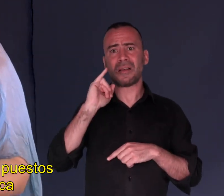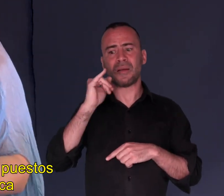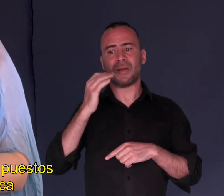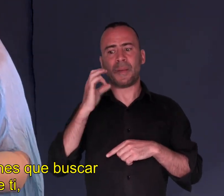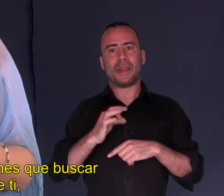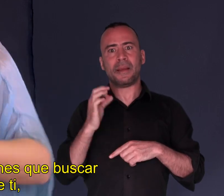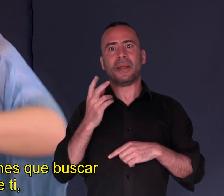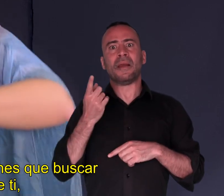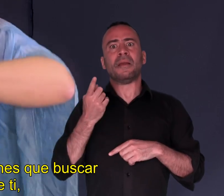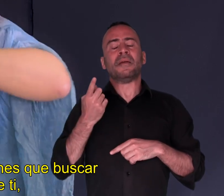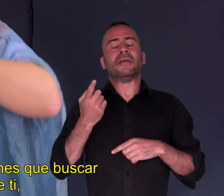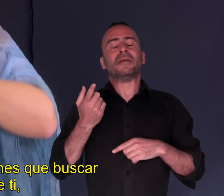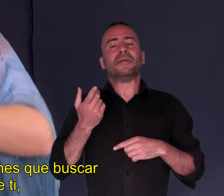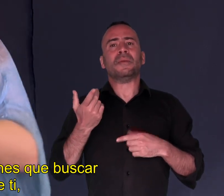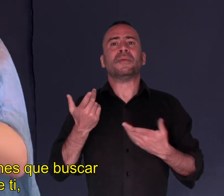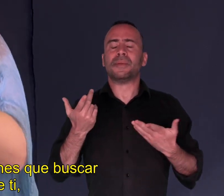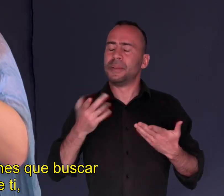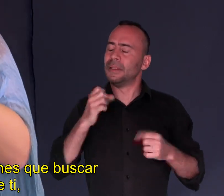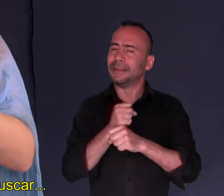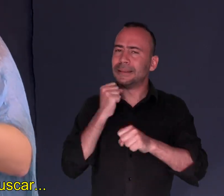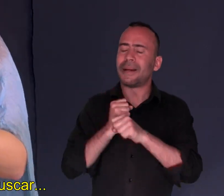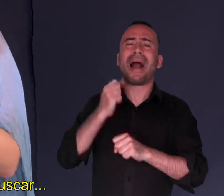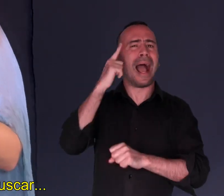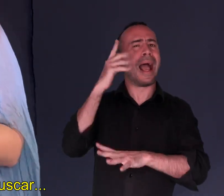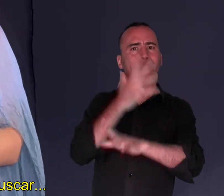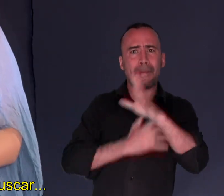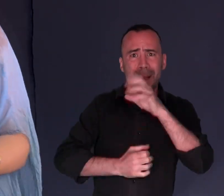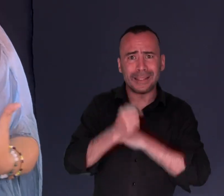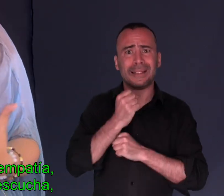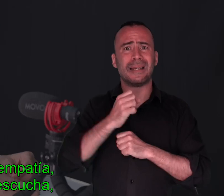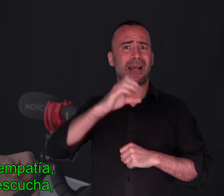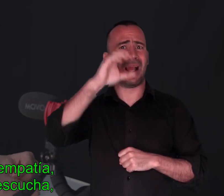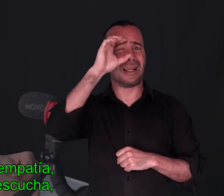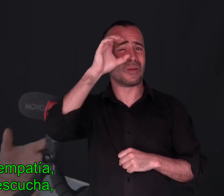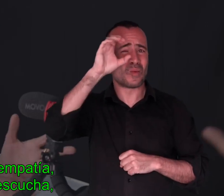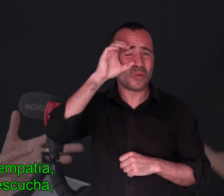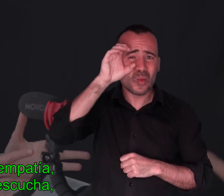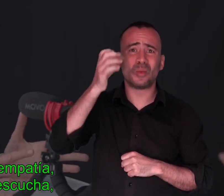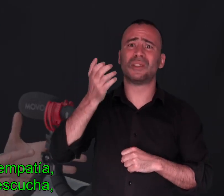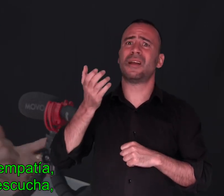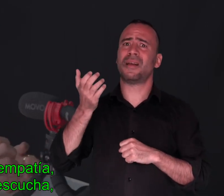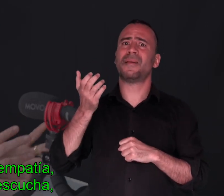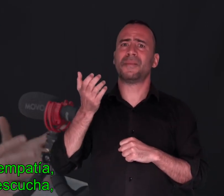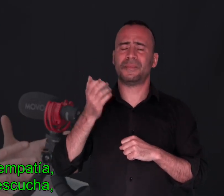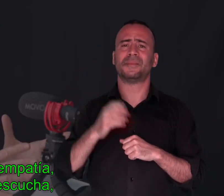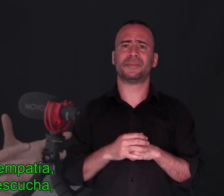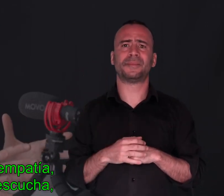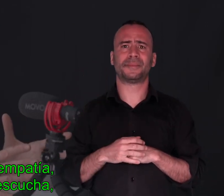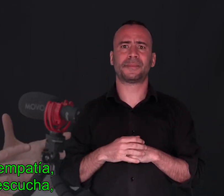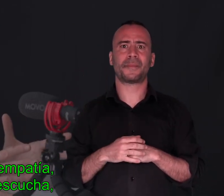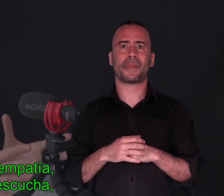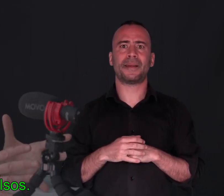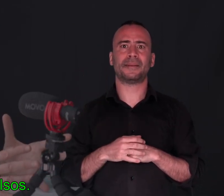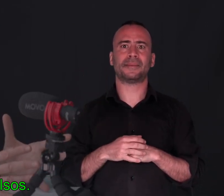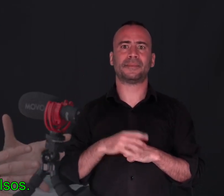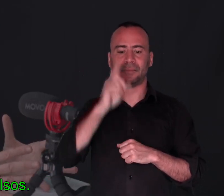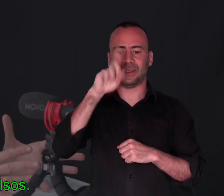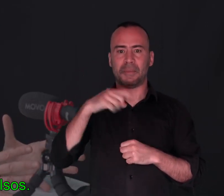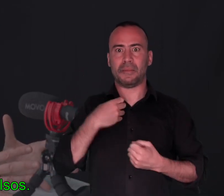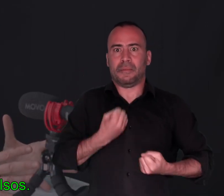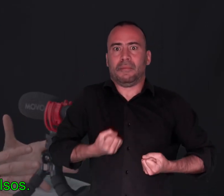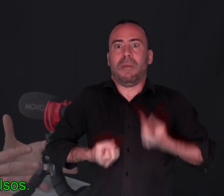fábrica porque al Buscar tienes que buscar dentro de ti entonces al Buscar se trabaja la empatía se trabaja la escucha